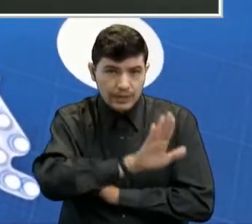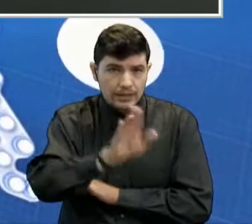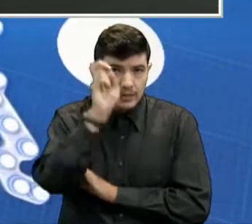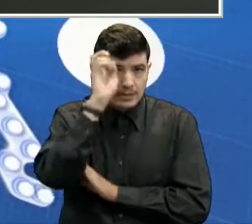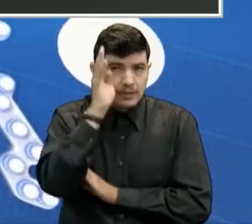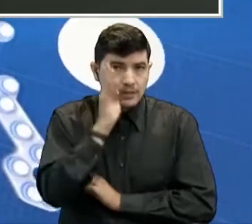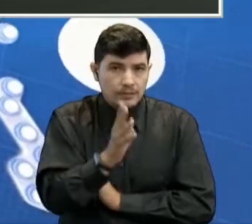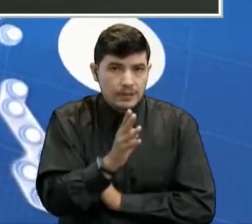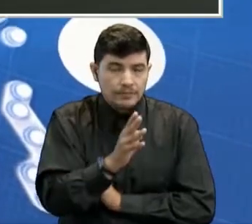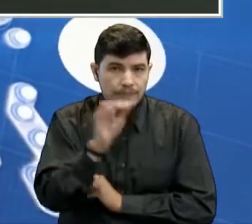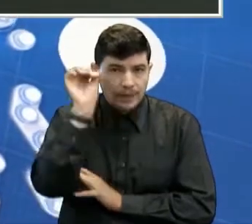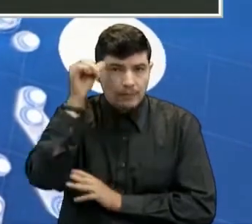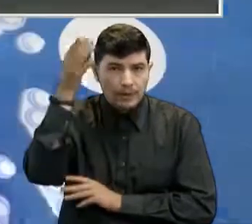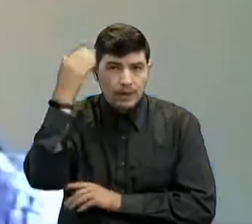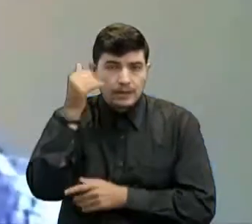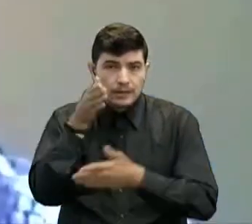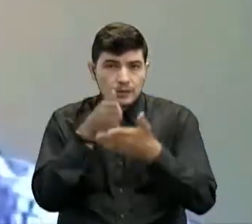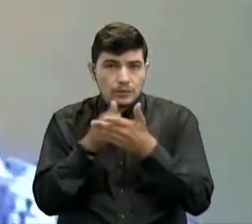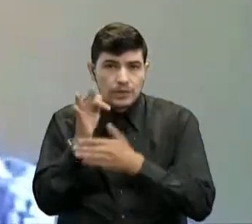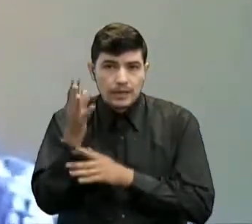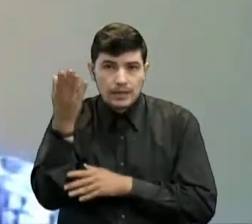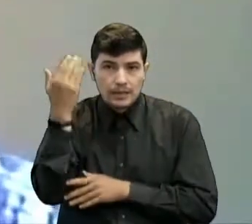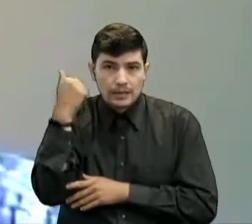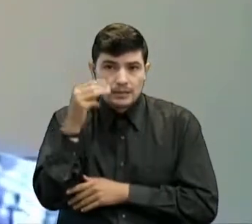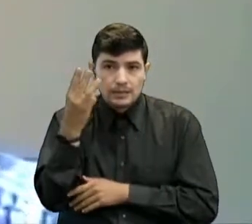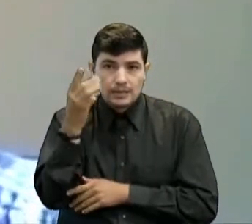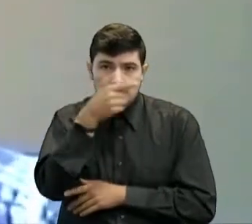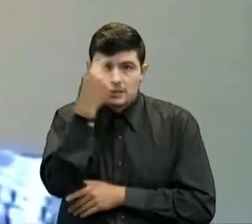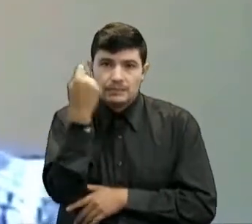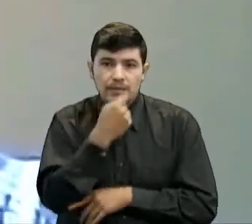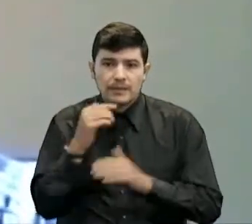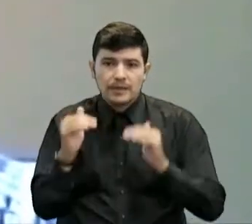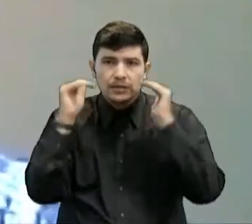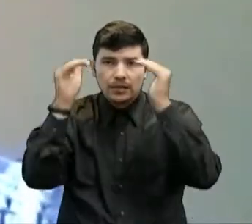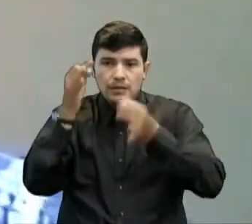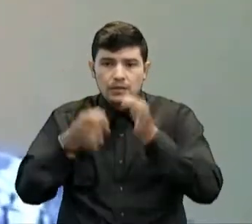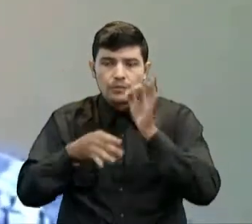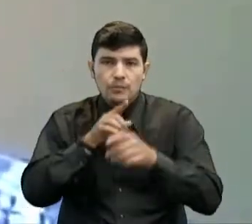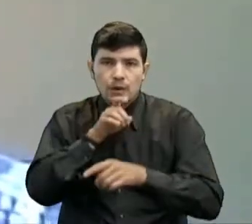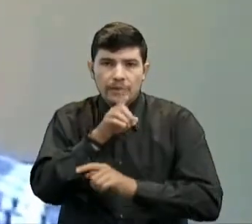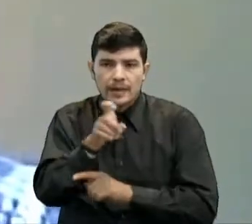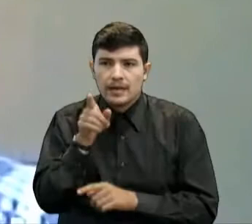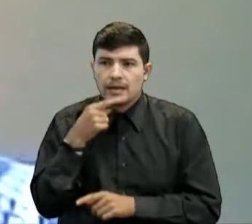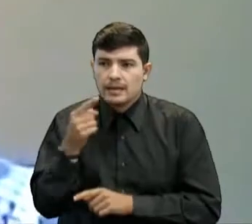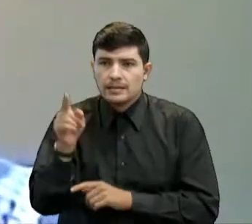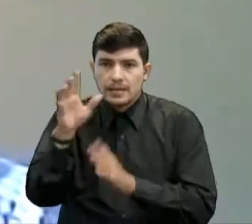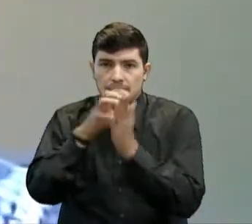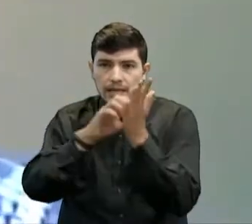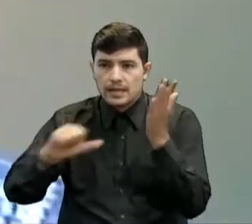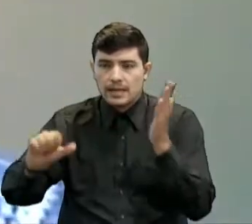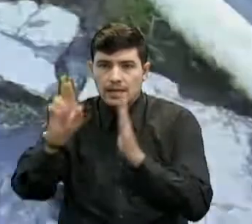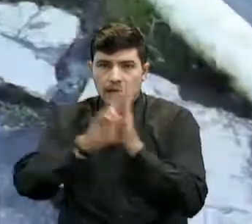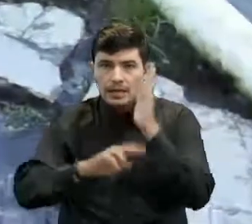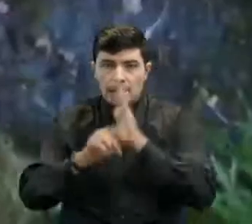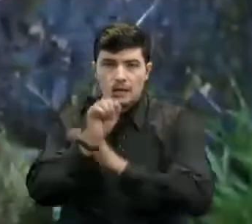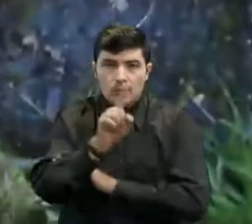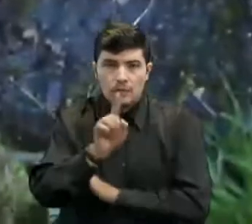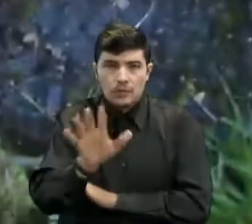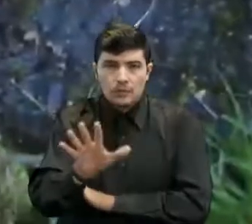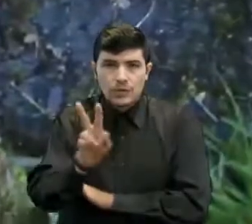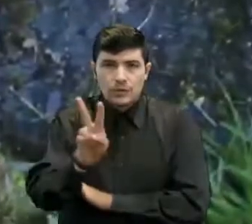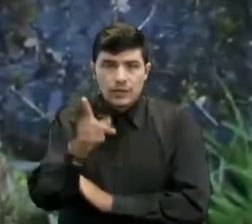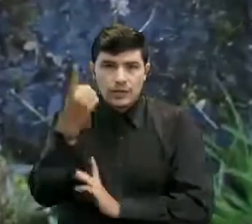segunda instancia del pasado 3 de septiembre, el Tribunal Superior de Bucaramanga dejó sin efecto la resolución 152